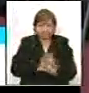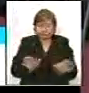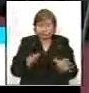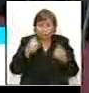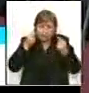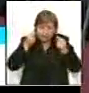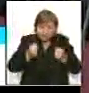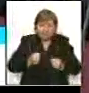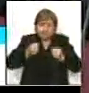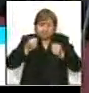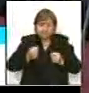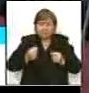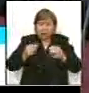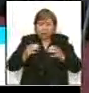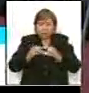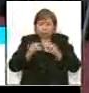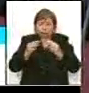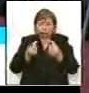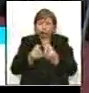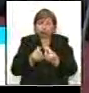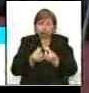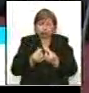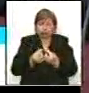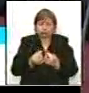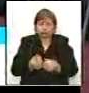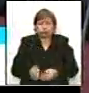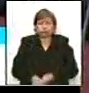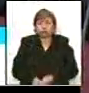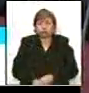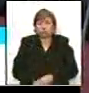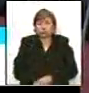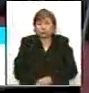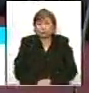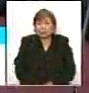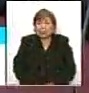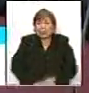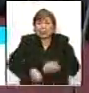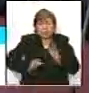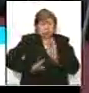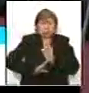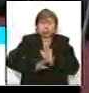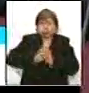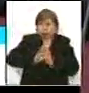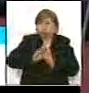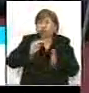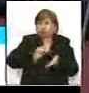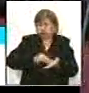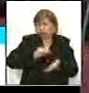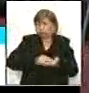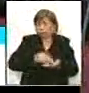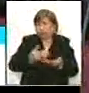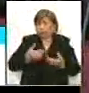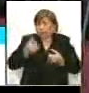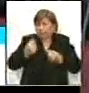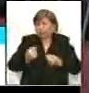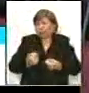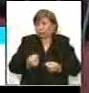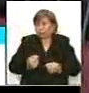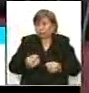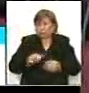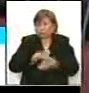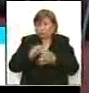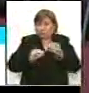fortalecen a los partidos nacionales y que incluso elevan la valla para la subsistencia de los